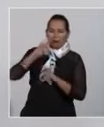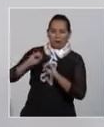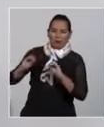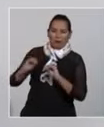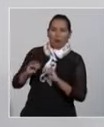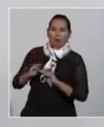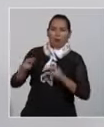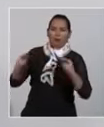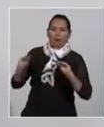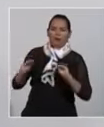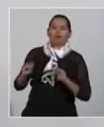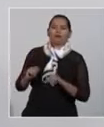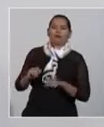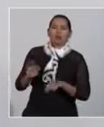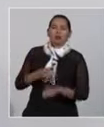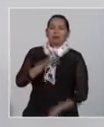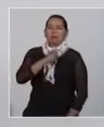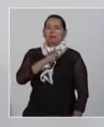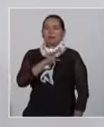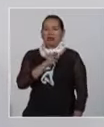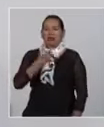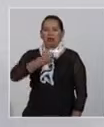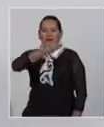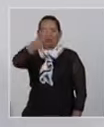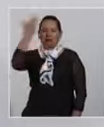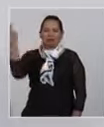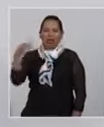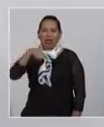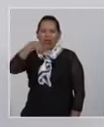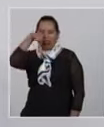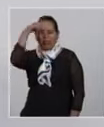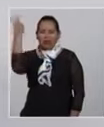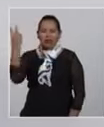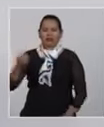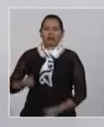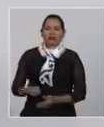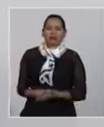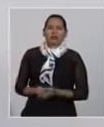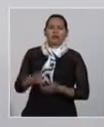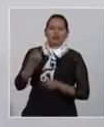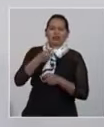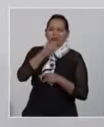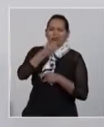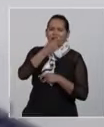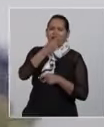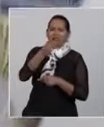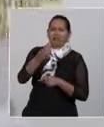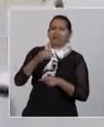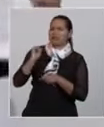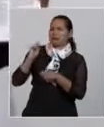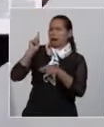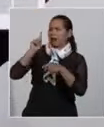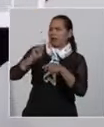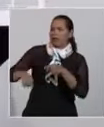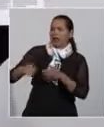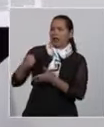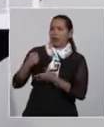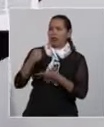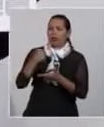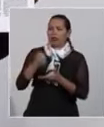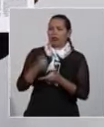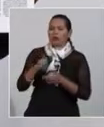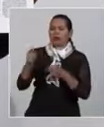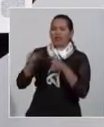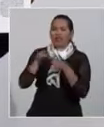miedo, porque no sabe. Porque a él no le importa decir que va a quitar ingresos, se va a meter gastos. Pues claro, a él no le importa porque él está acostumbrado a